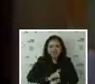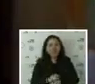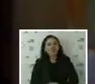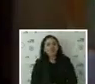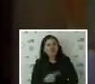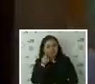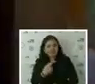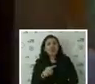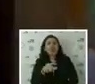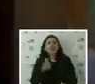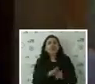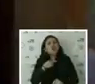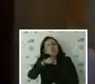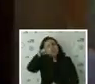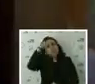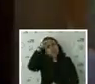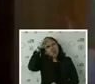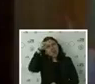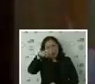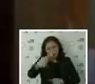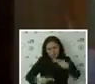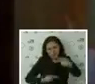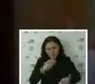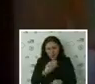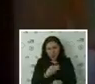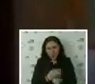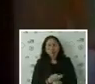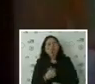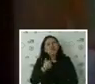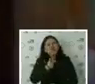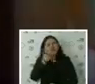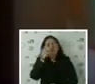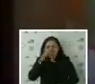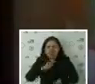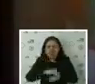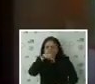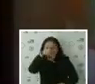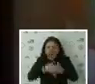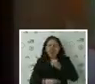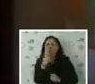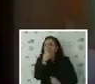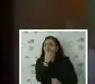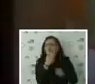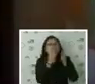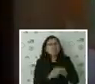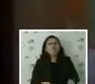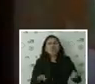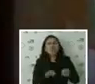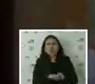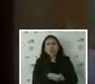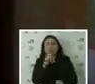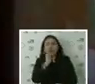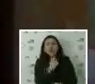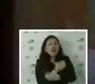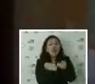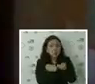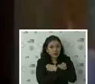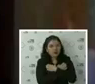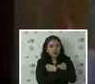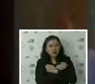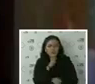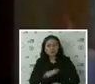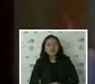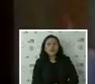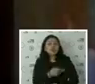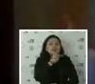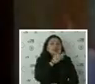Piense que haciendo como esta reflexión sobre la pregunta, yo quise mirar una parte importante en la parte educativa.